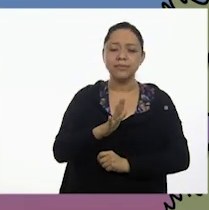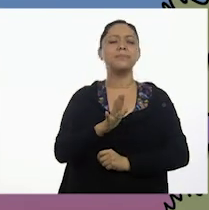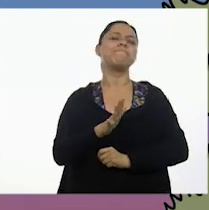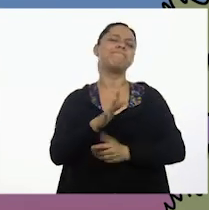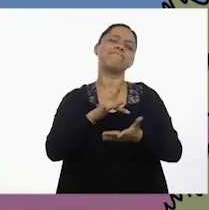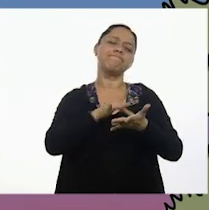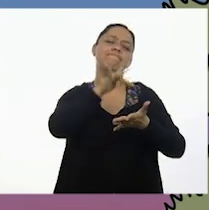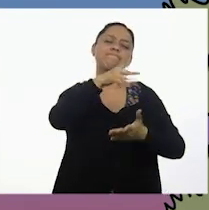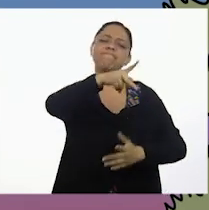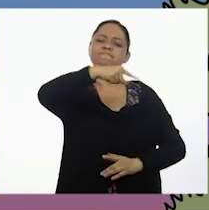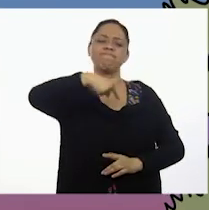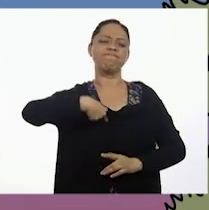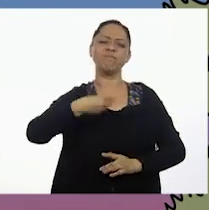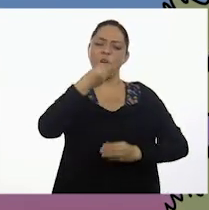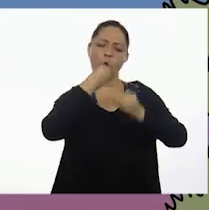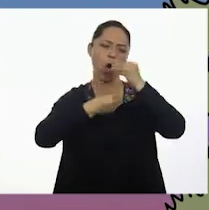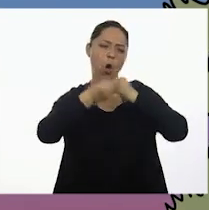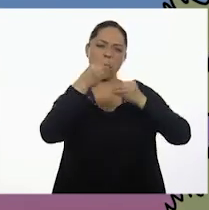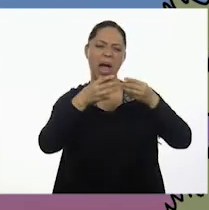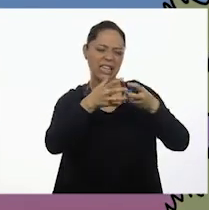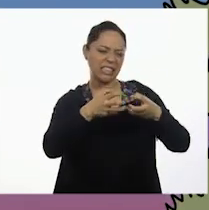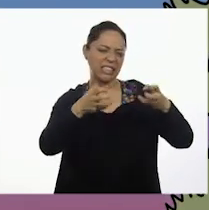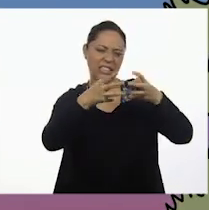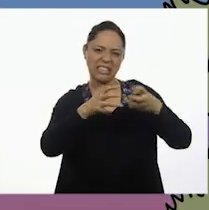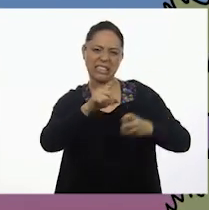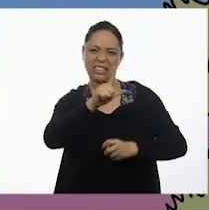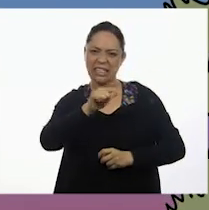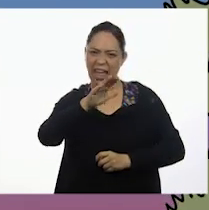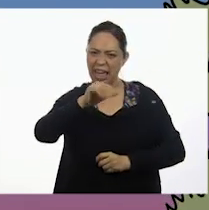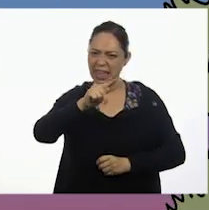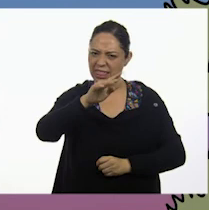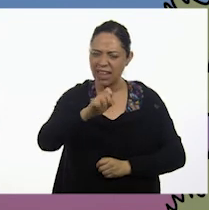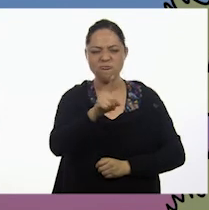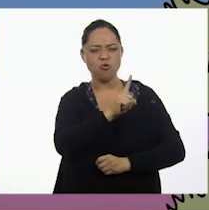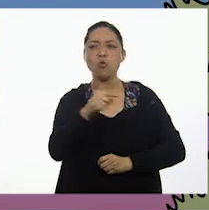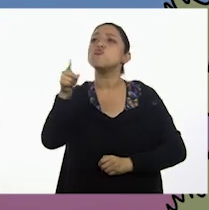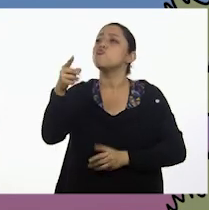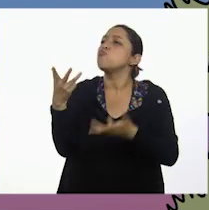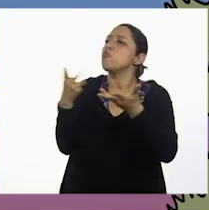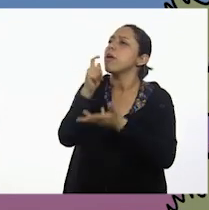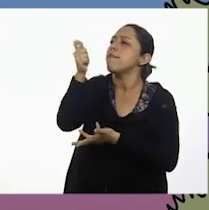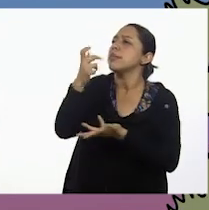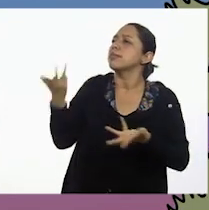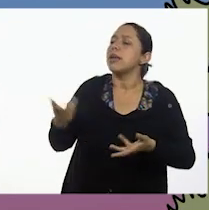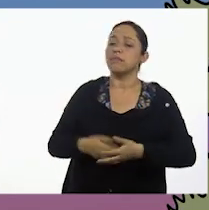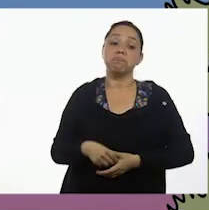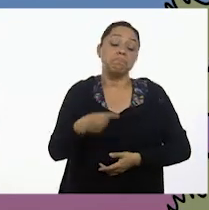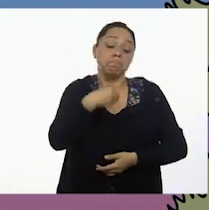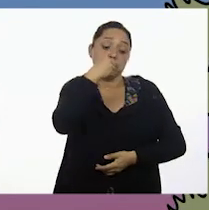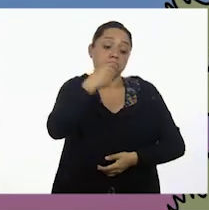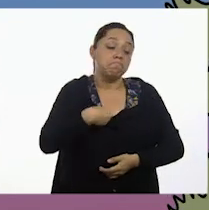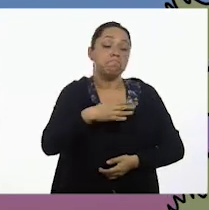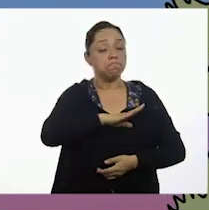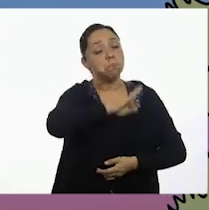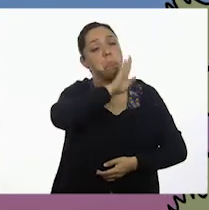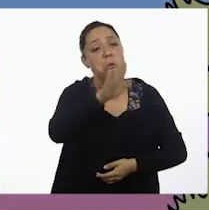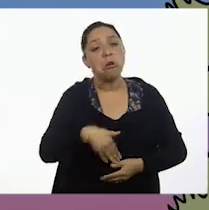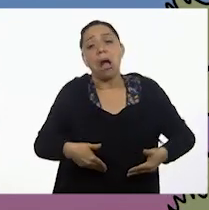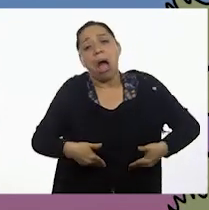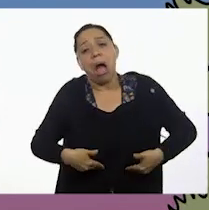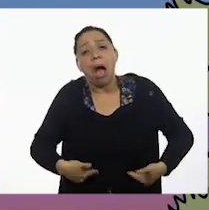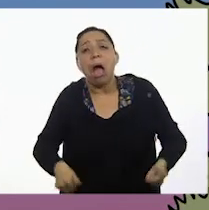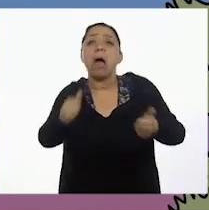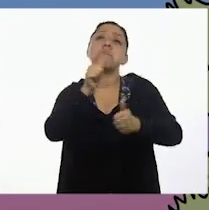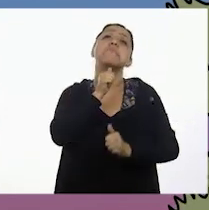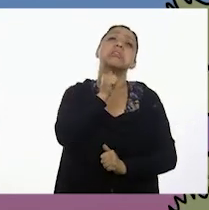Gracias, pero yo no como zacate. ¿Qué vas a hacer entonces? Morirme tal vez de hambre y